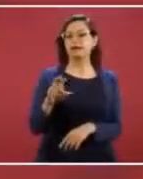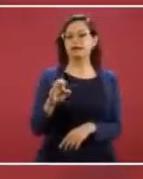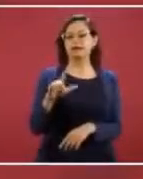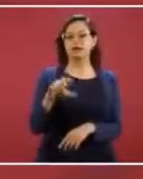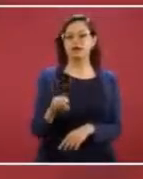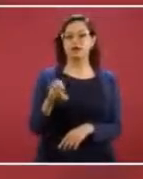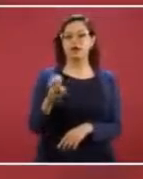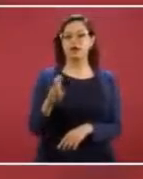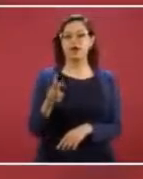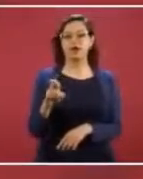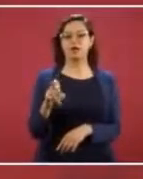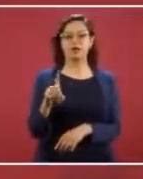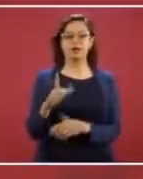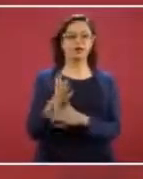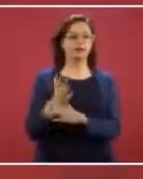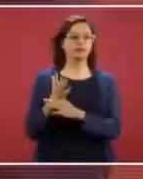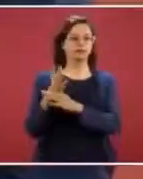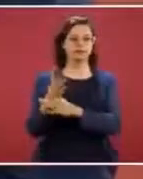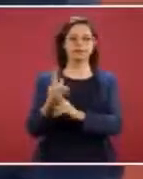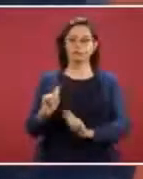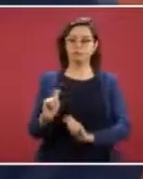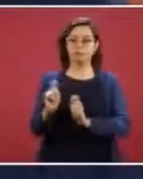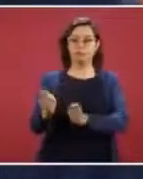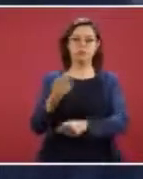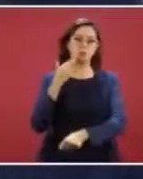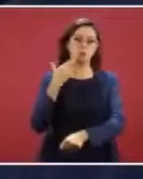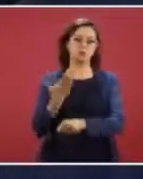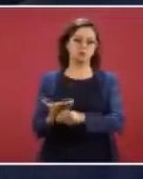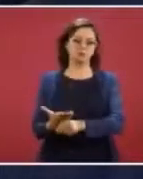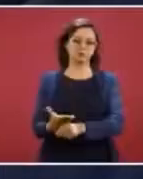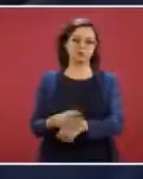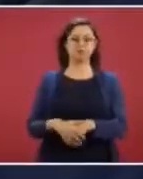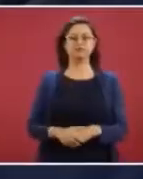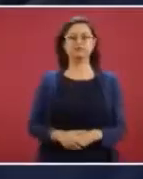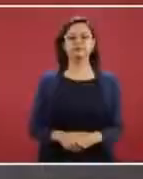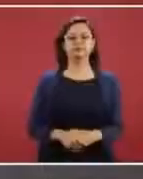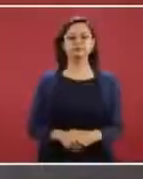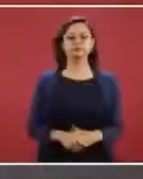tiene instrucciones de atender este asunto